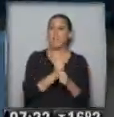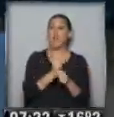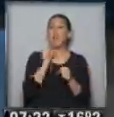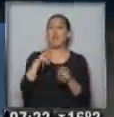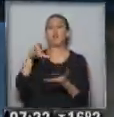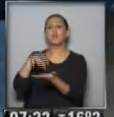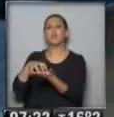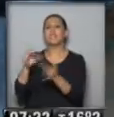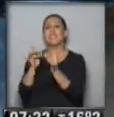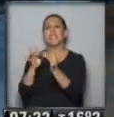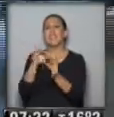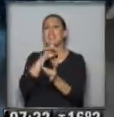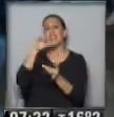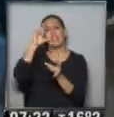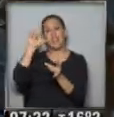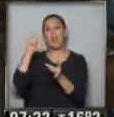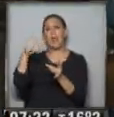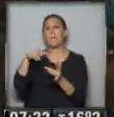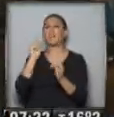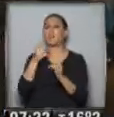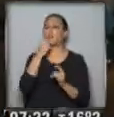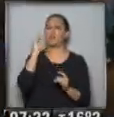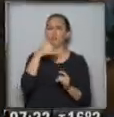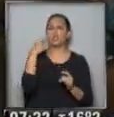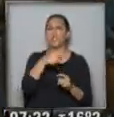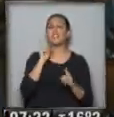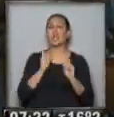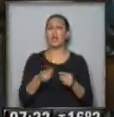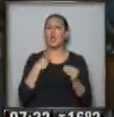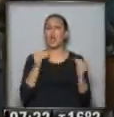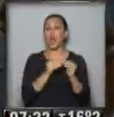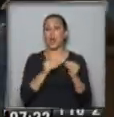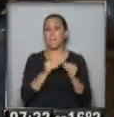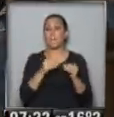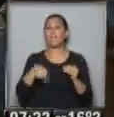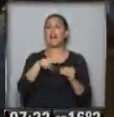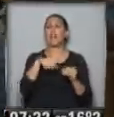de noticias Telam y también agresiones verbales nuestros compañeros de la televisión pública.